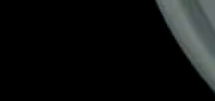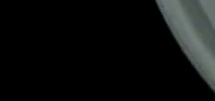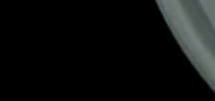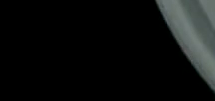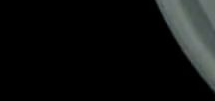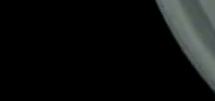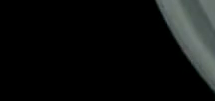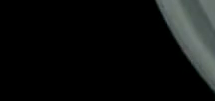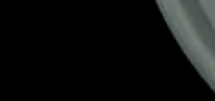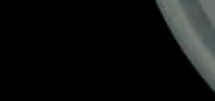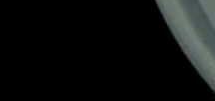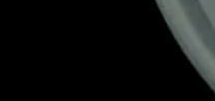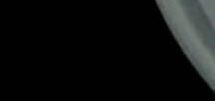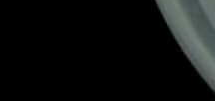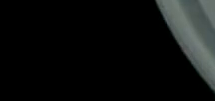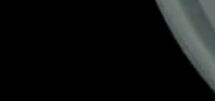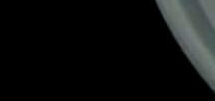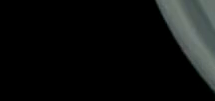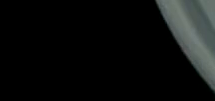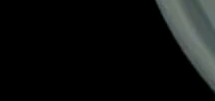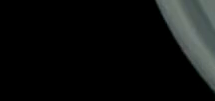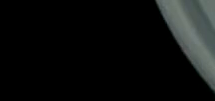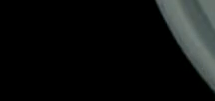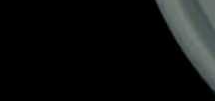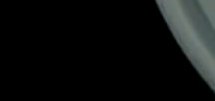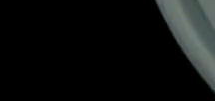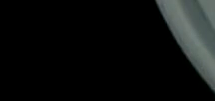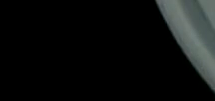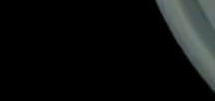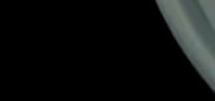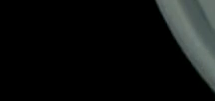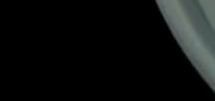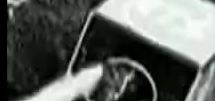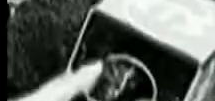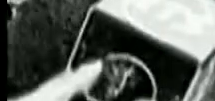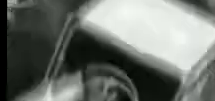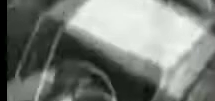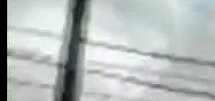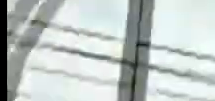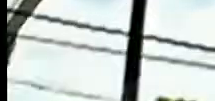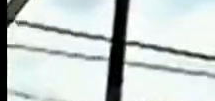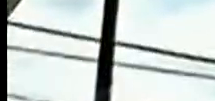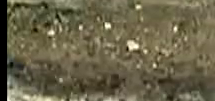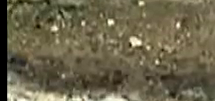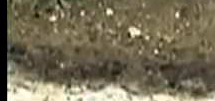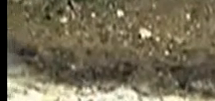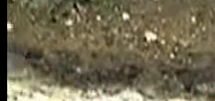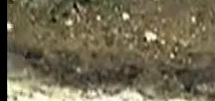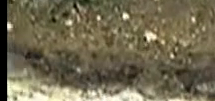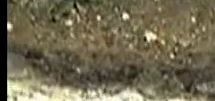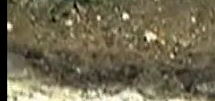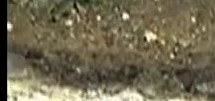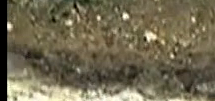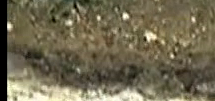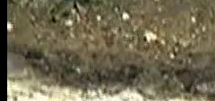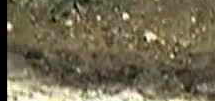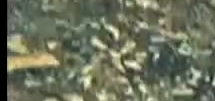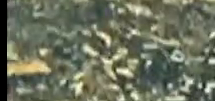Están colapsados todo el alcantarillado. Si yo no veo y me electrocuto, me electrocuto.